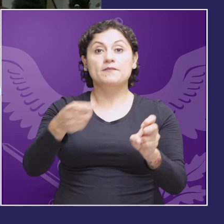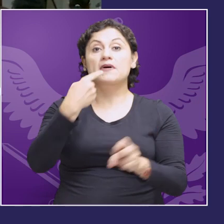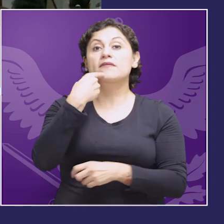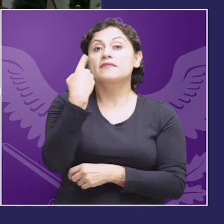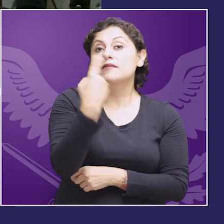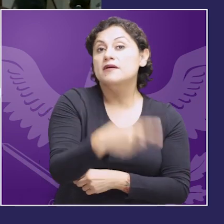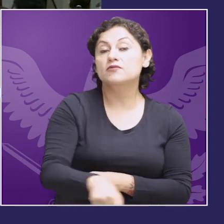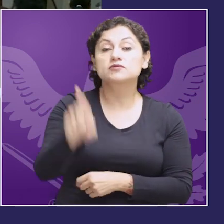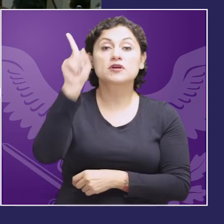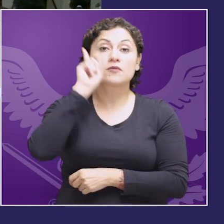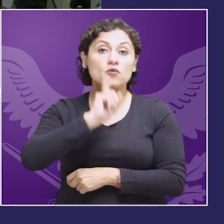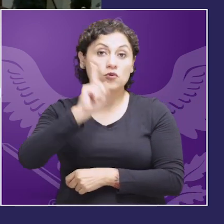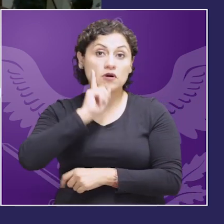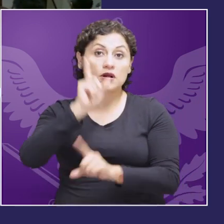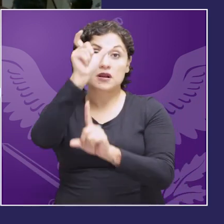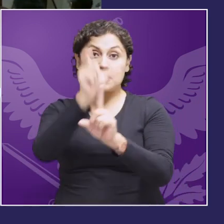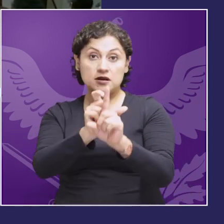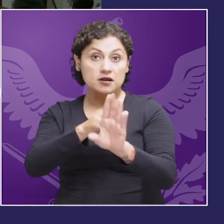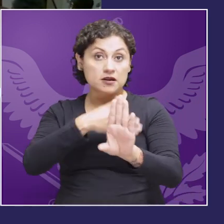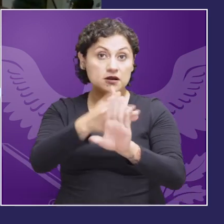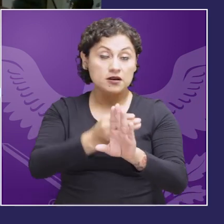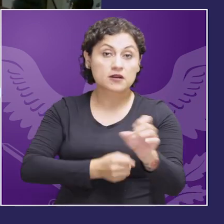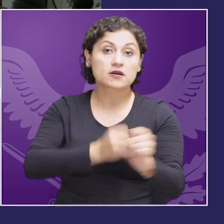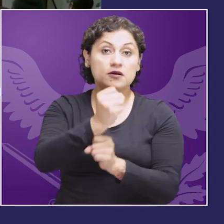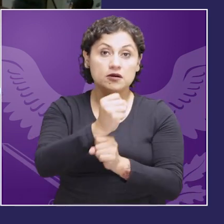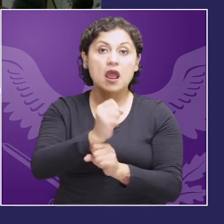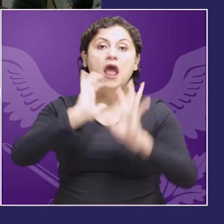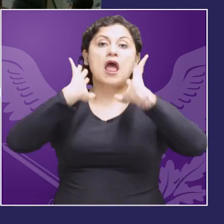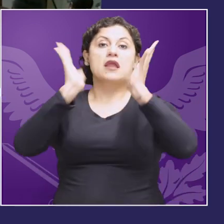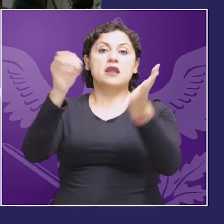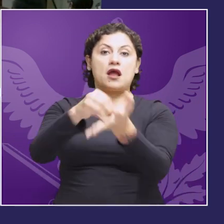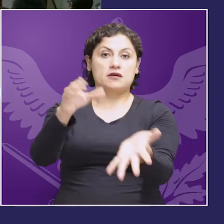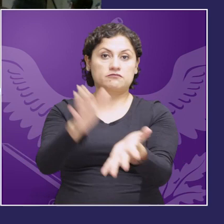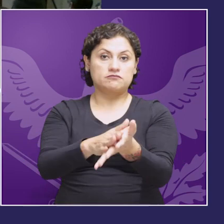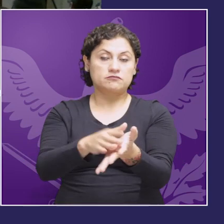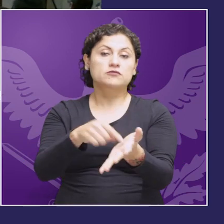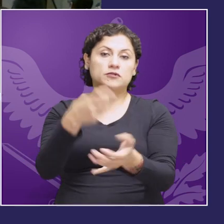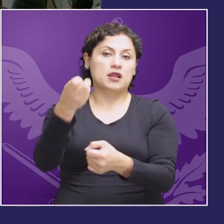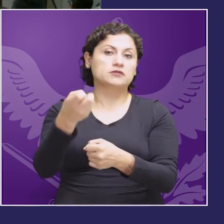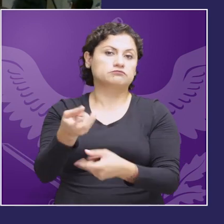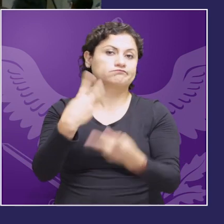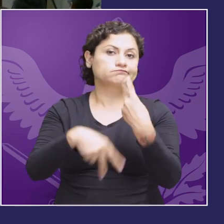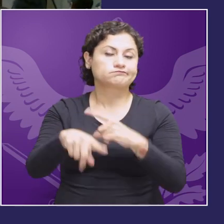Al respecto, debemos reconocer que hoy, en pleno 2022, la violencia de género contra las